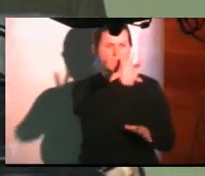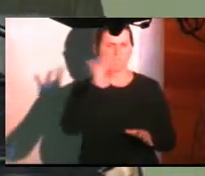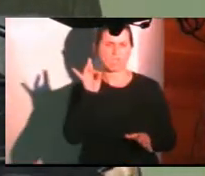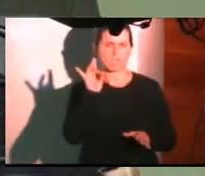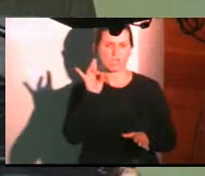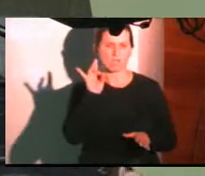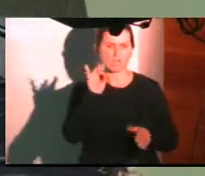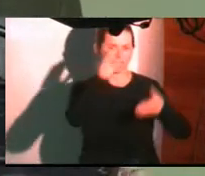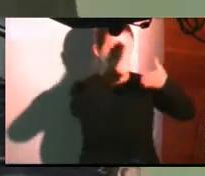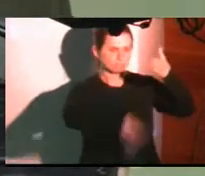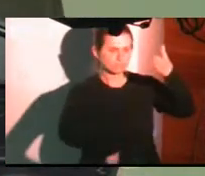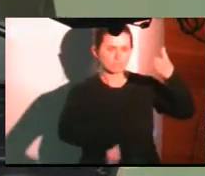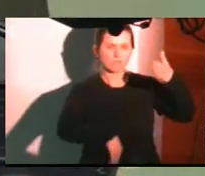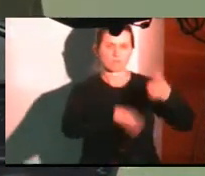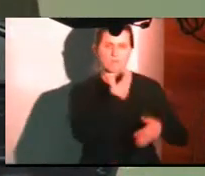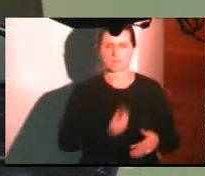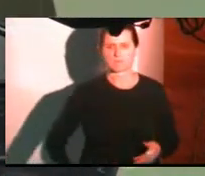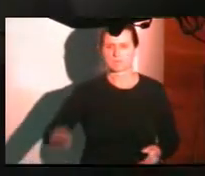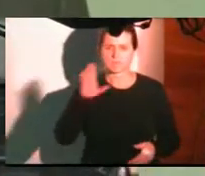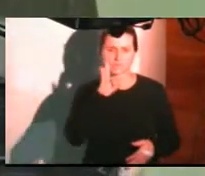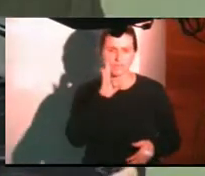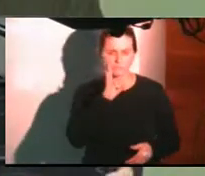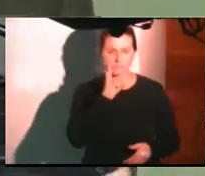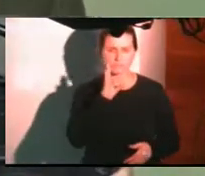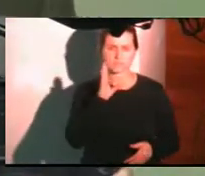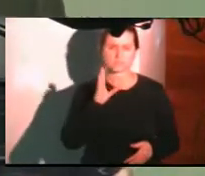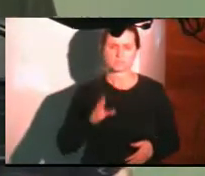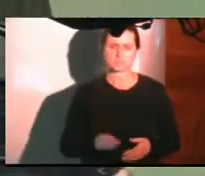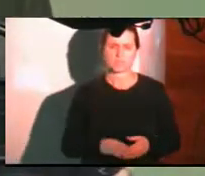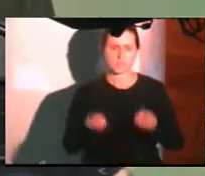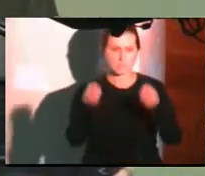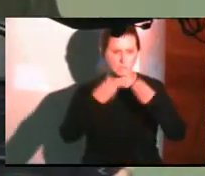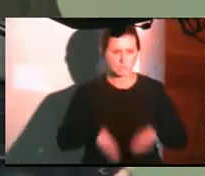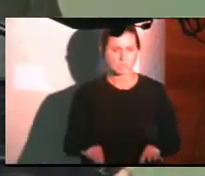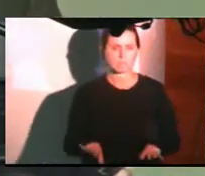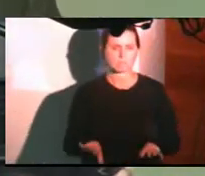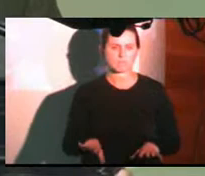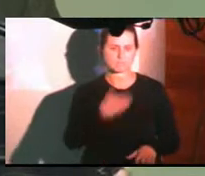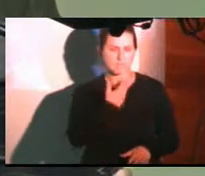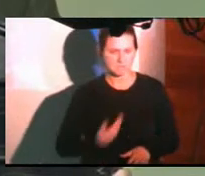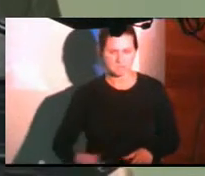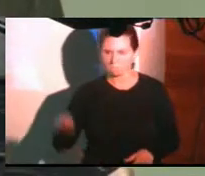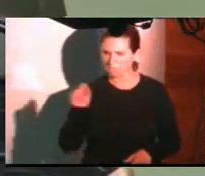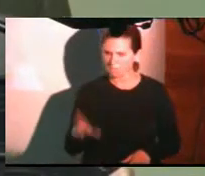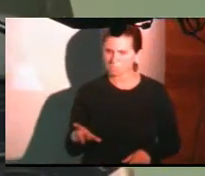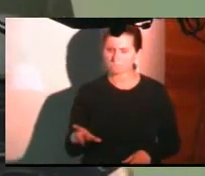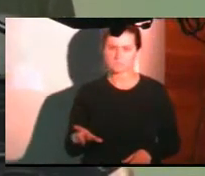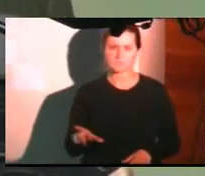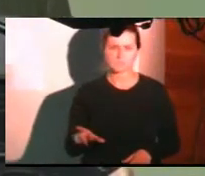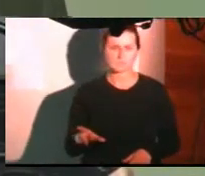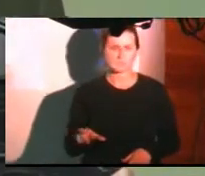organizaciones e instituciones de cuando inició también su gestión, de ver cómo mejorar